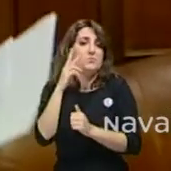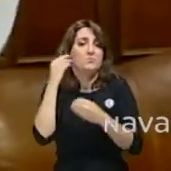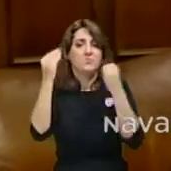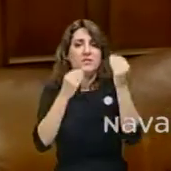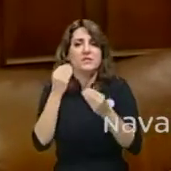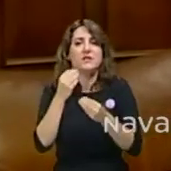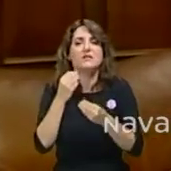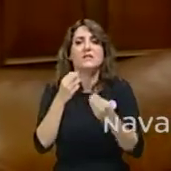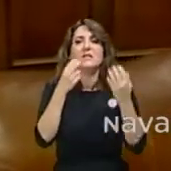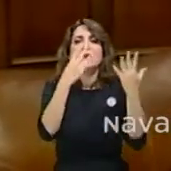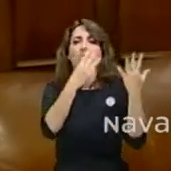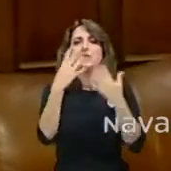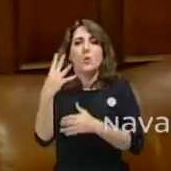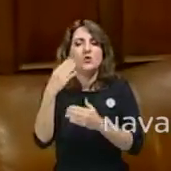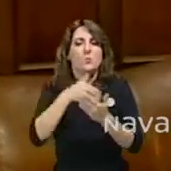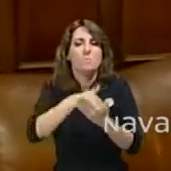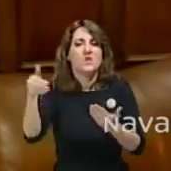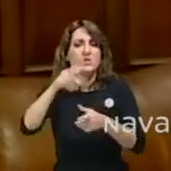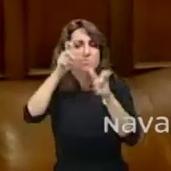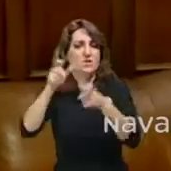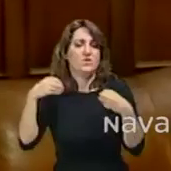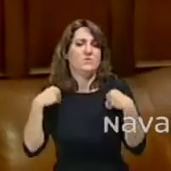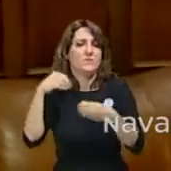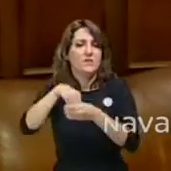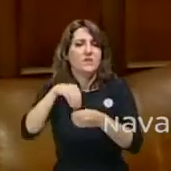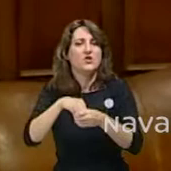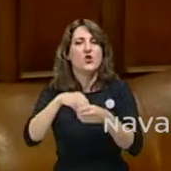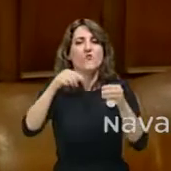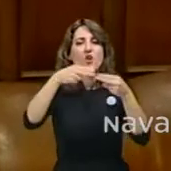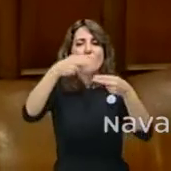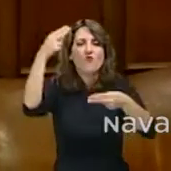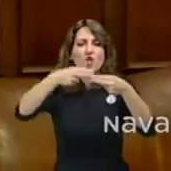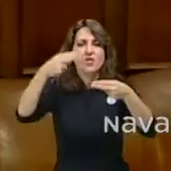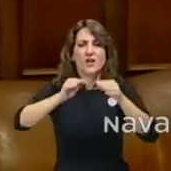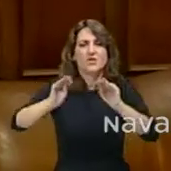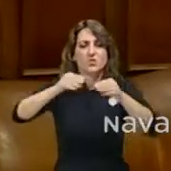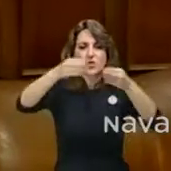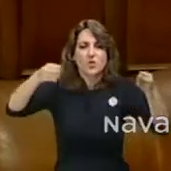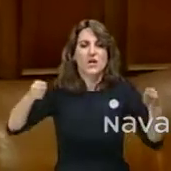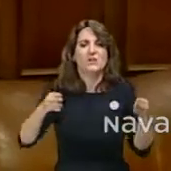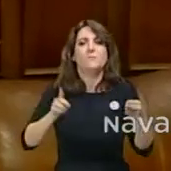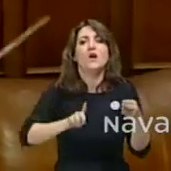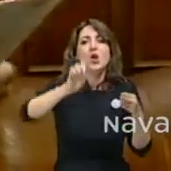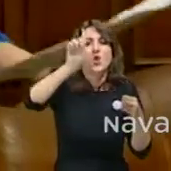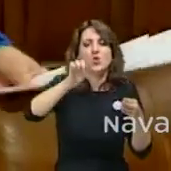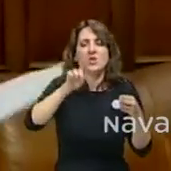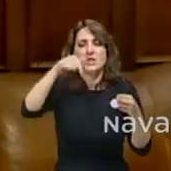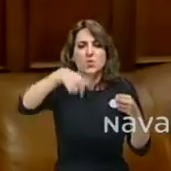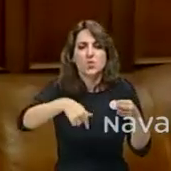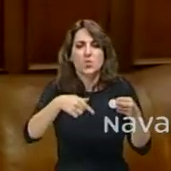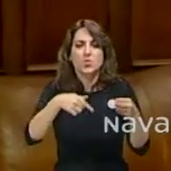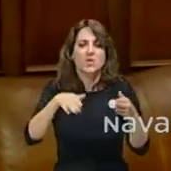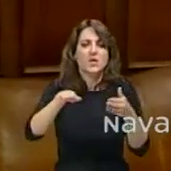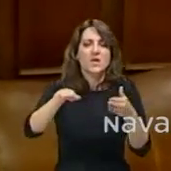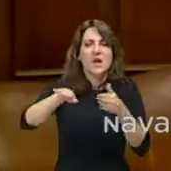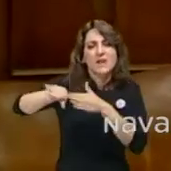centro de Europa con unas fronteras hacia la parte más oriental, hacia el norte, por supuesto hacia el sur. En fin,